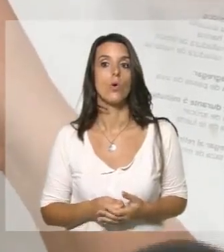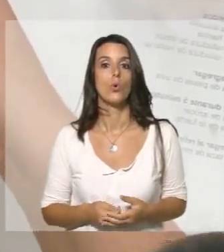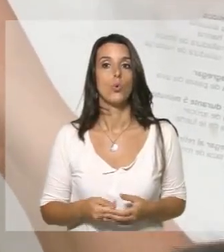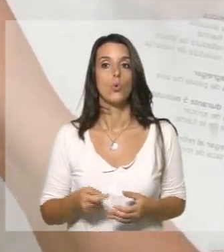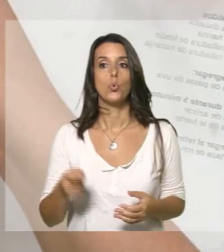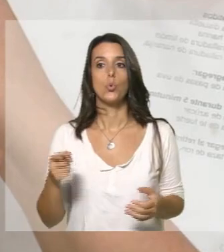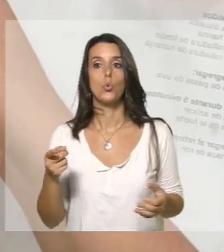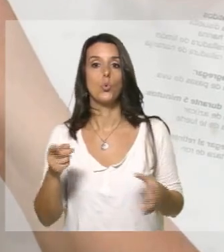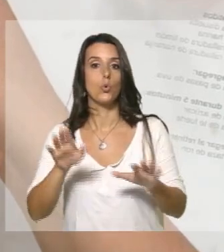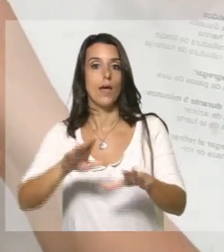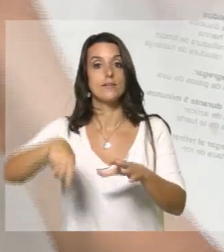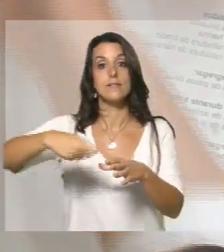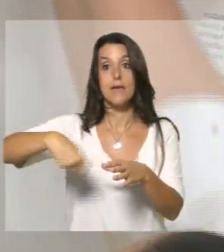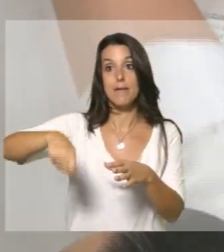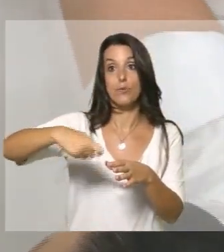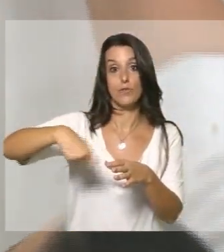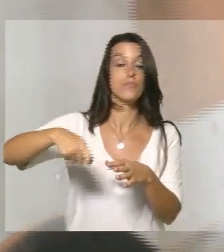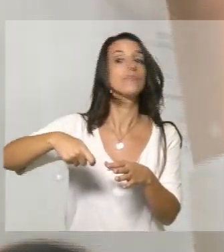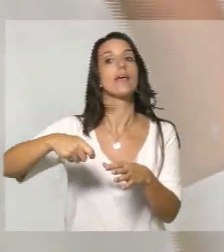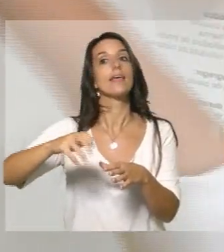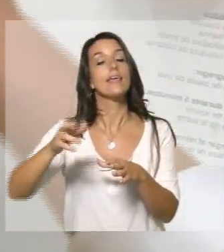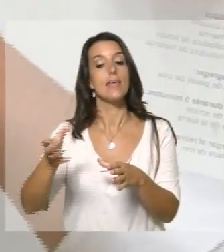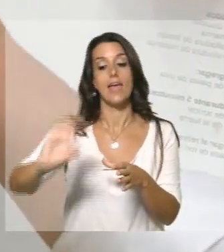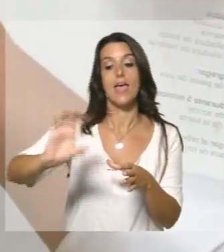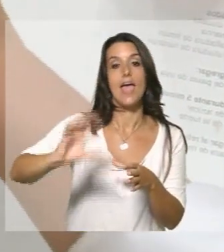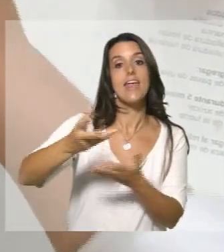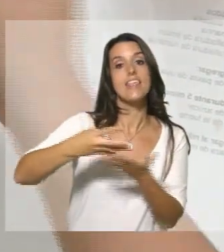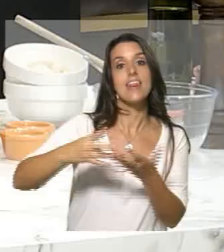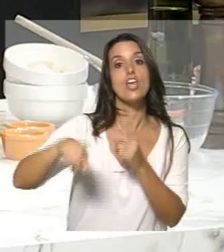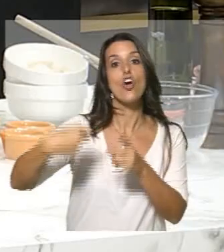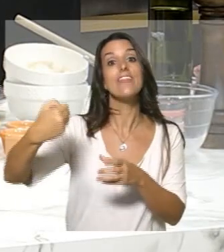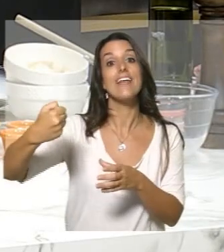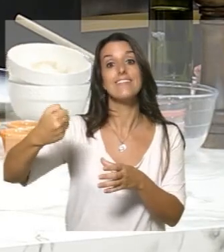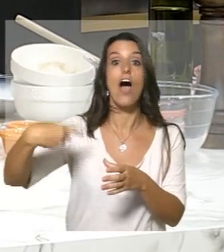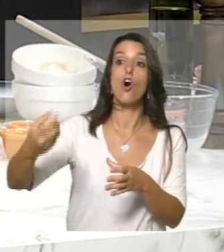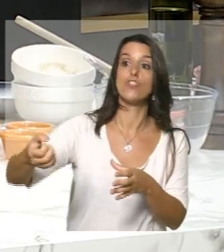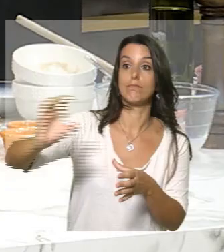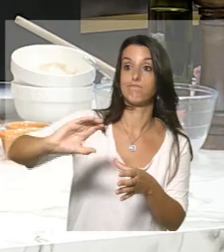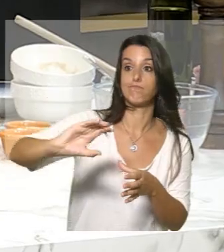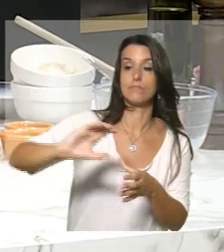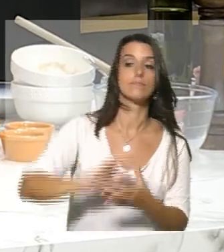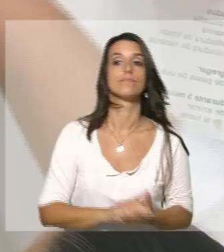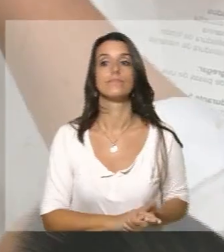Así, de esta manera. Y voy con la otra taza.